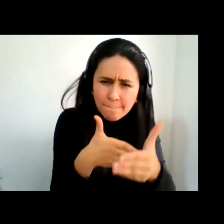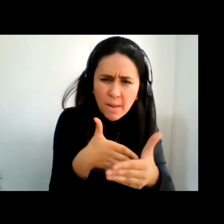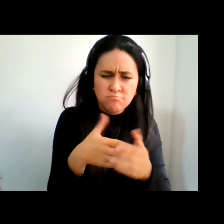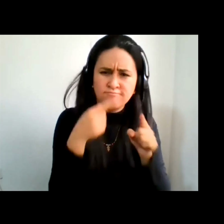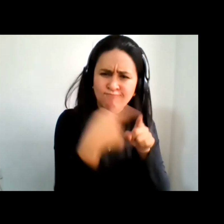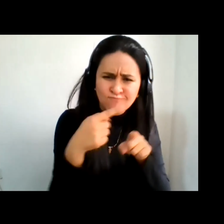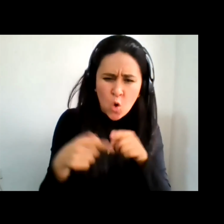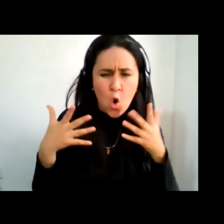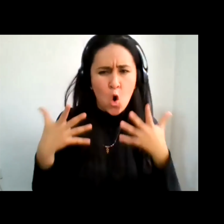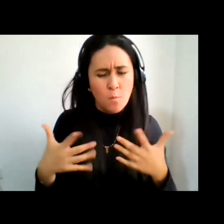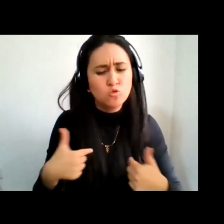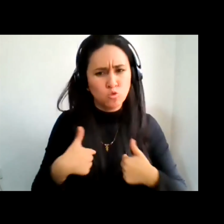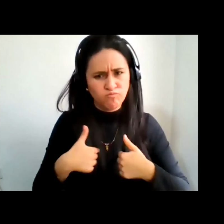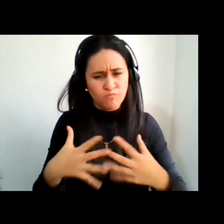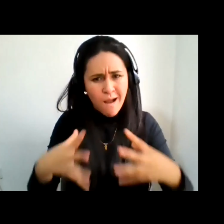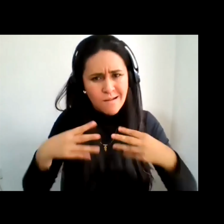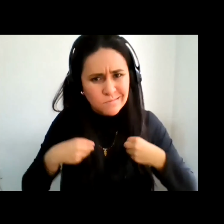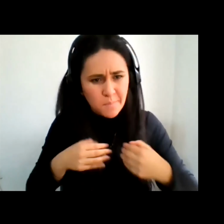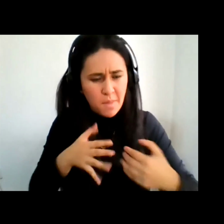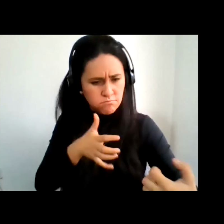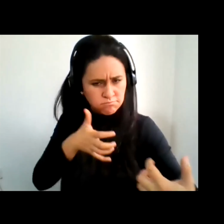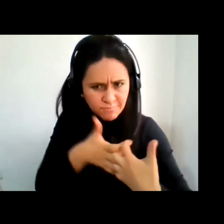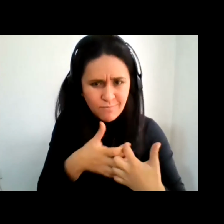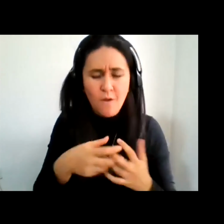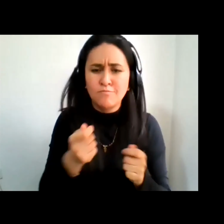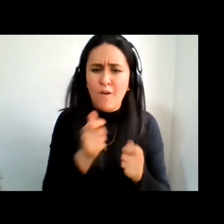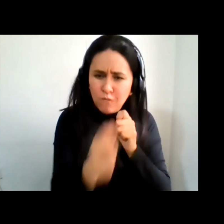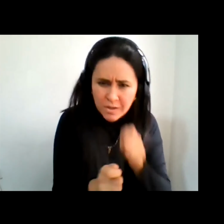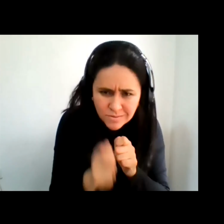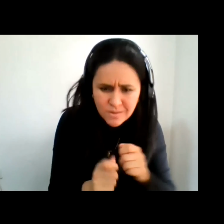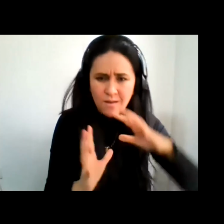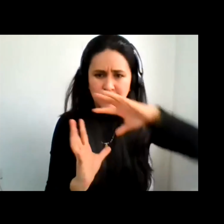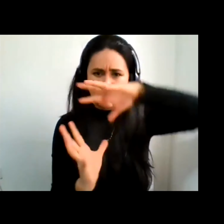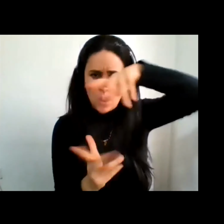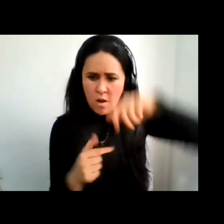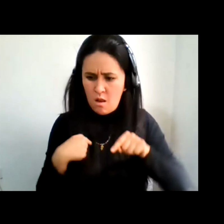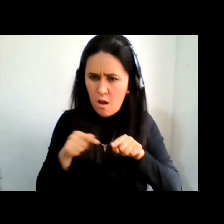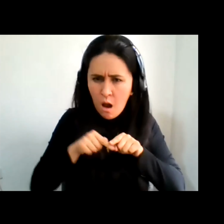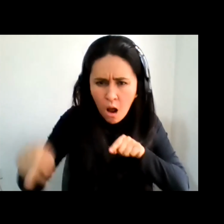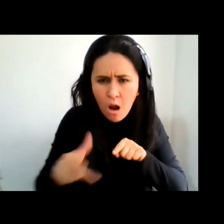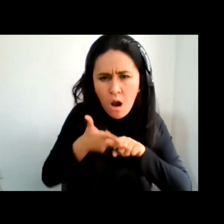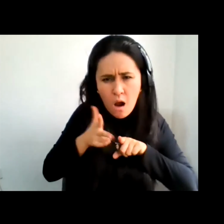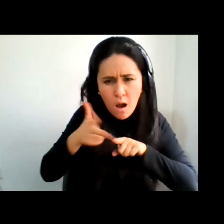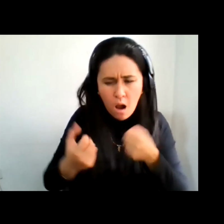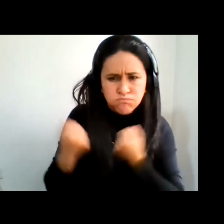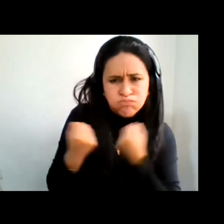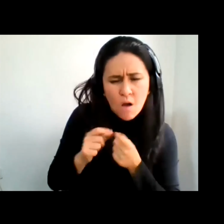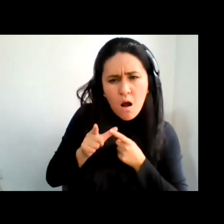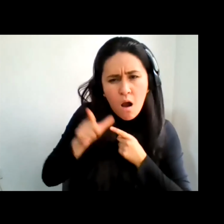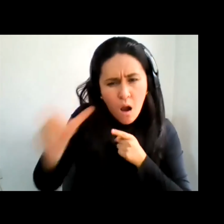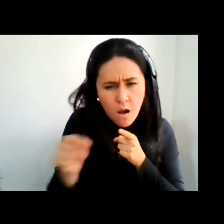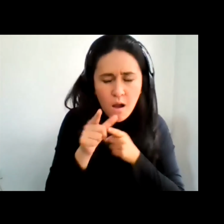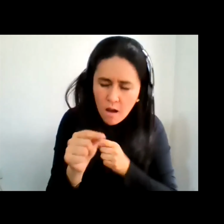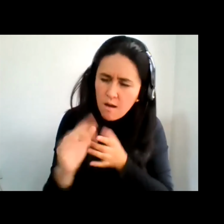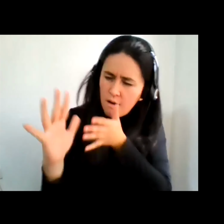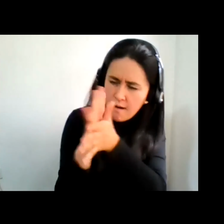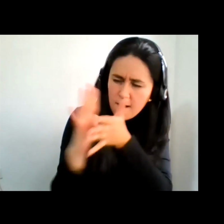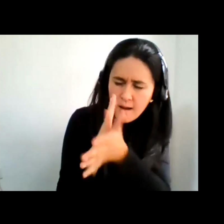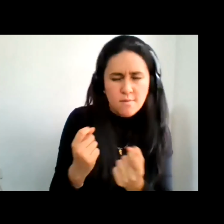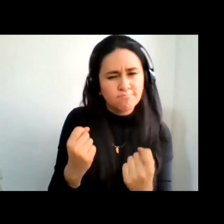la aceptabilidad, la financiera, disponibilidad, geográficas y organizacionales. Cada una de ellas importa, pero